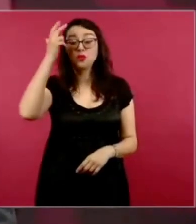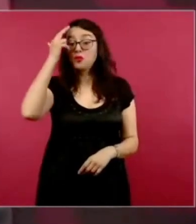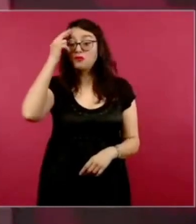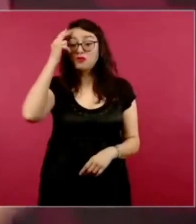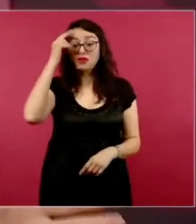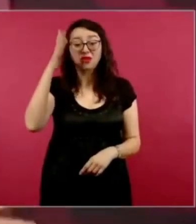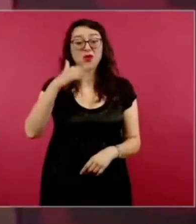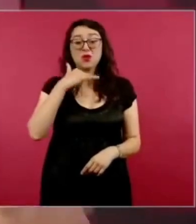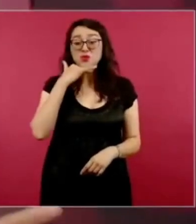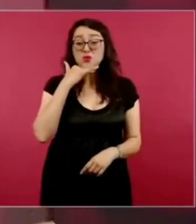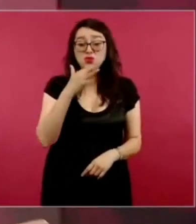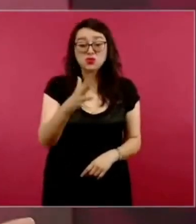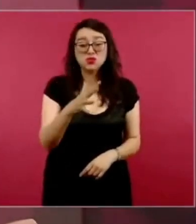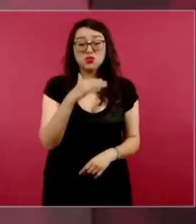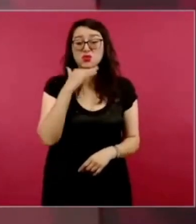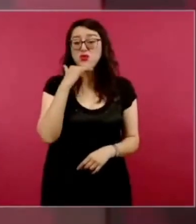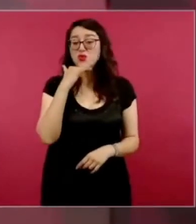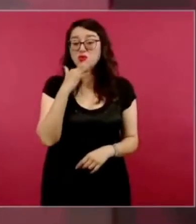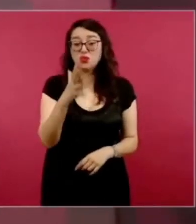porque suele